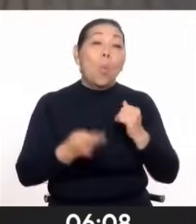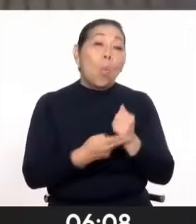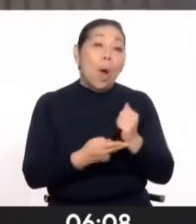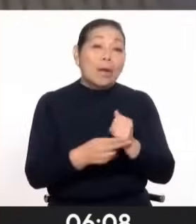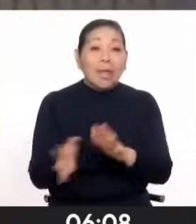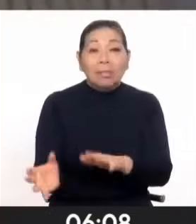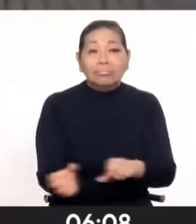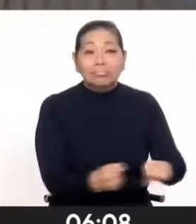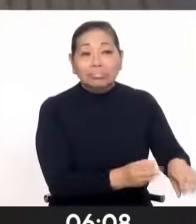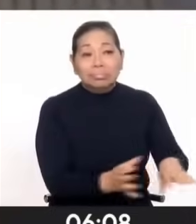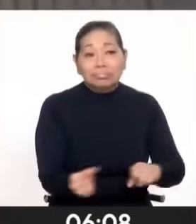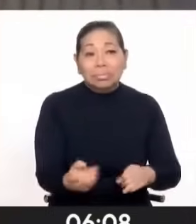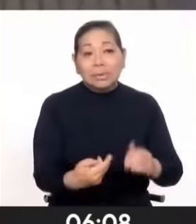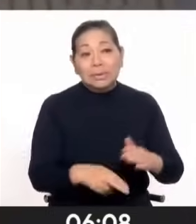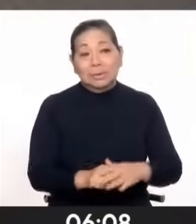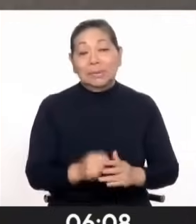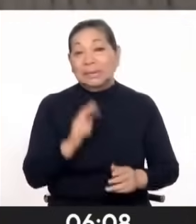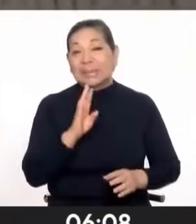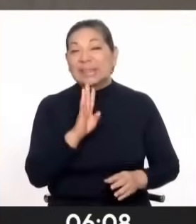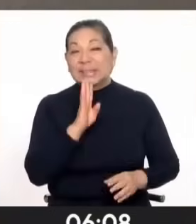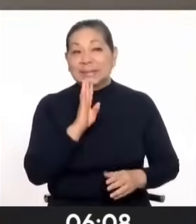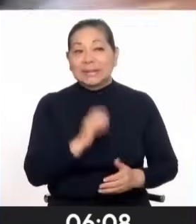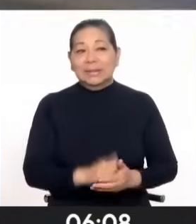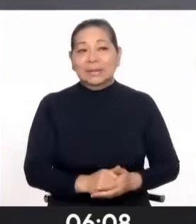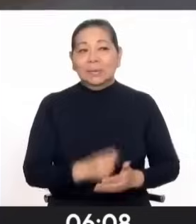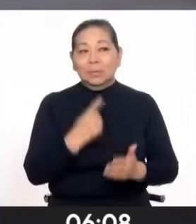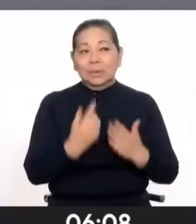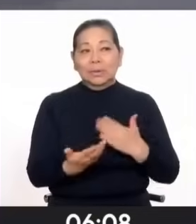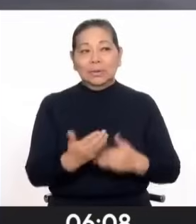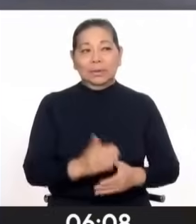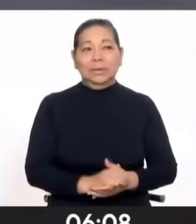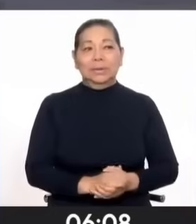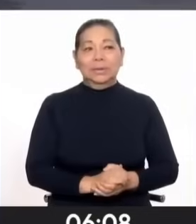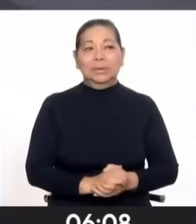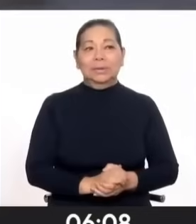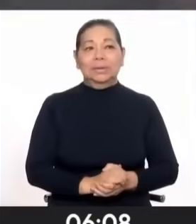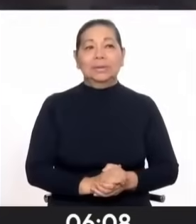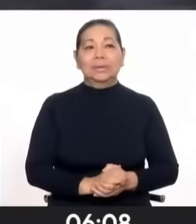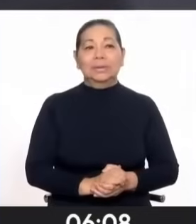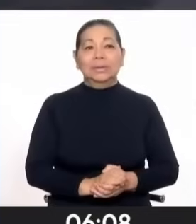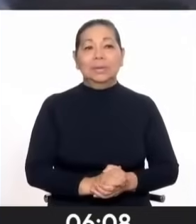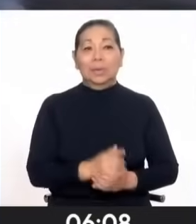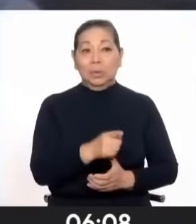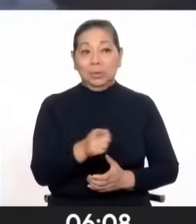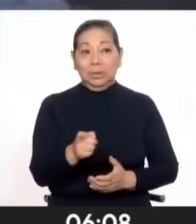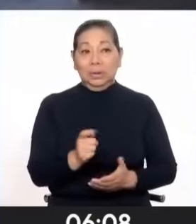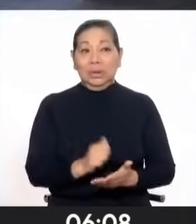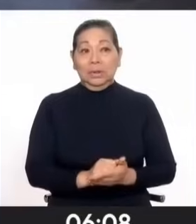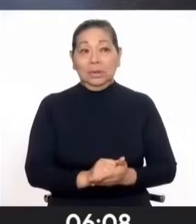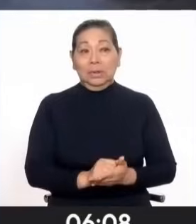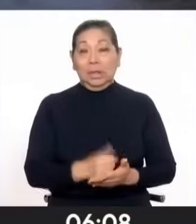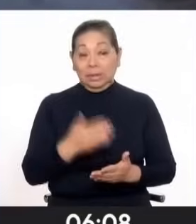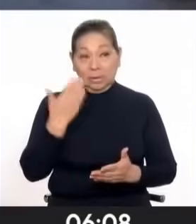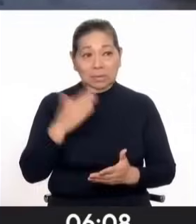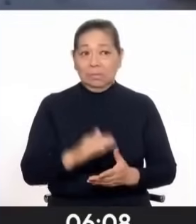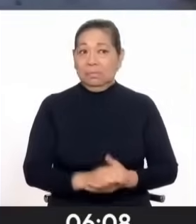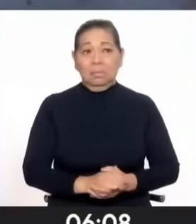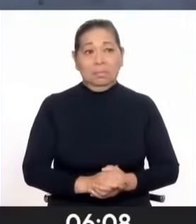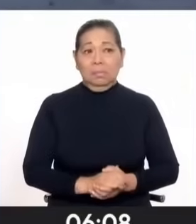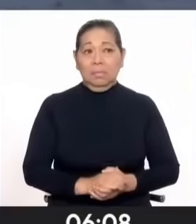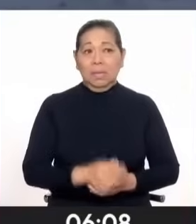que tenían ahí. Vamos a conversar. Señora, buen día. Estamos en vivo para TV Perú. ¿Ustedes estaban notificados de este operativo?